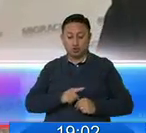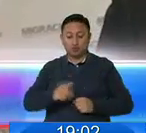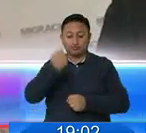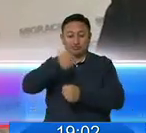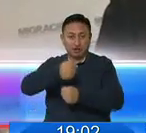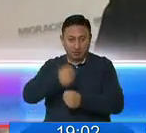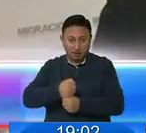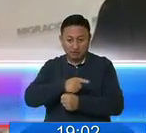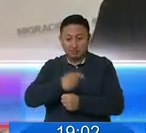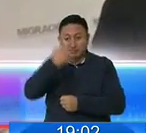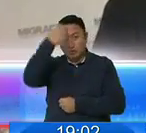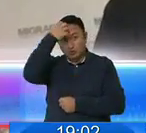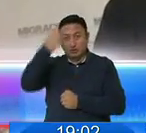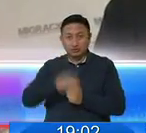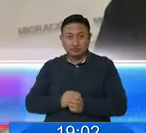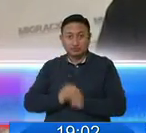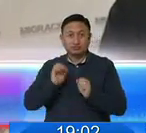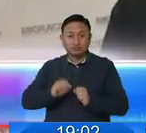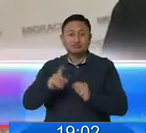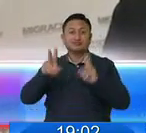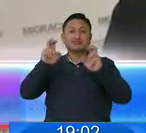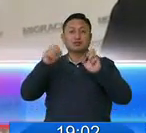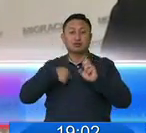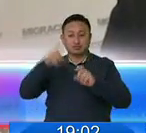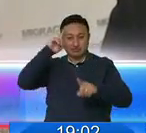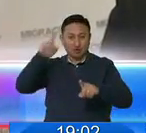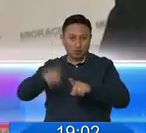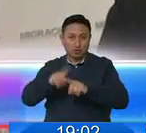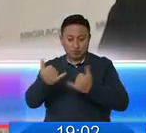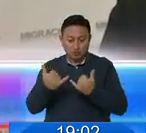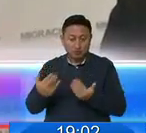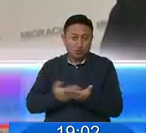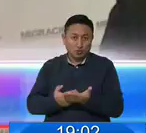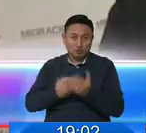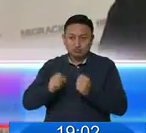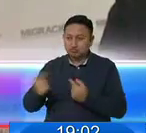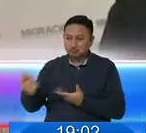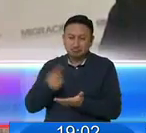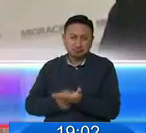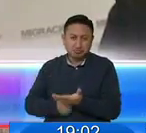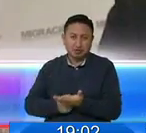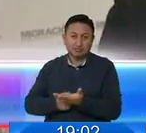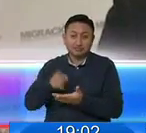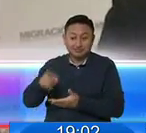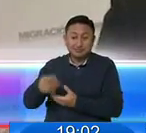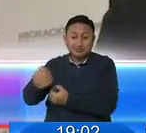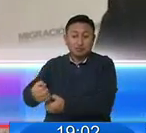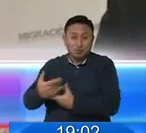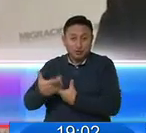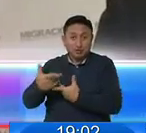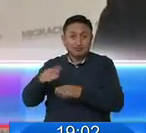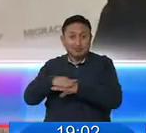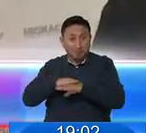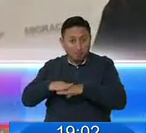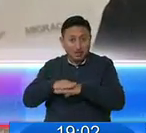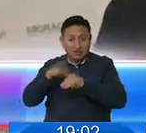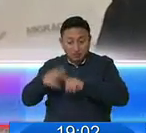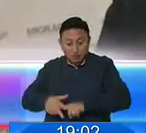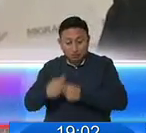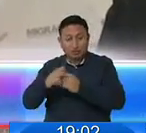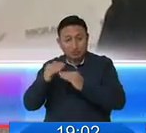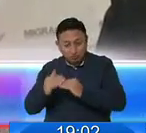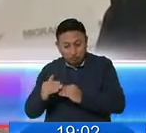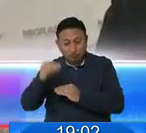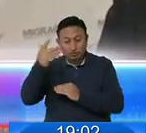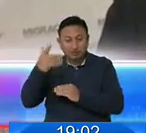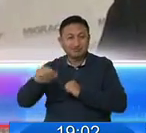como el tema de educación, aspectos que compartimos en esta reunión y que con esta información, que es la base para generar las políticas y